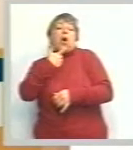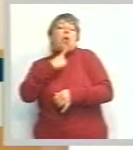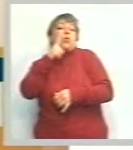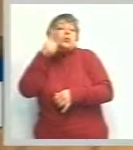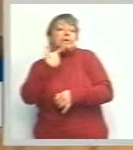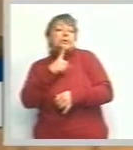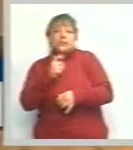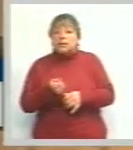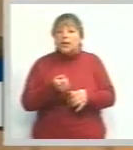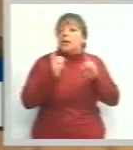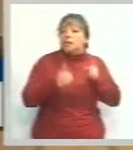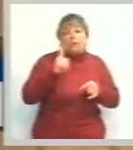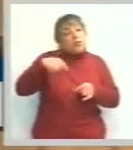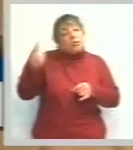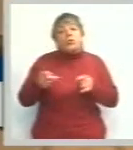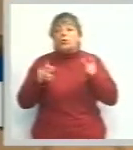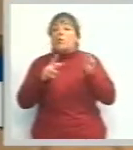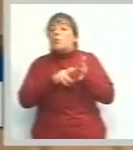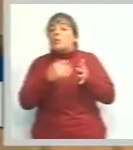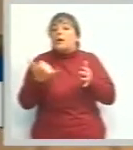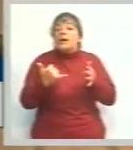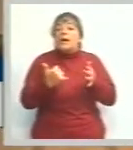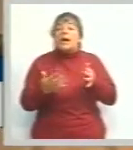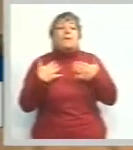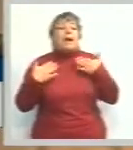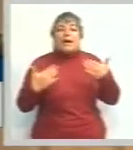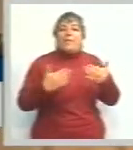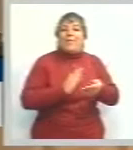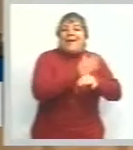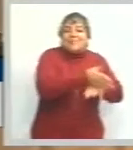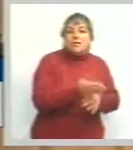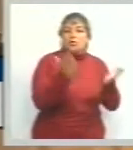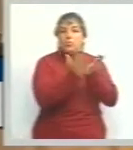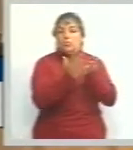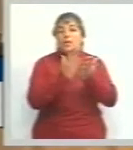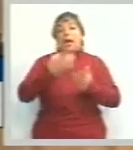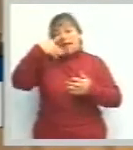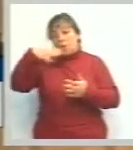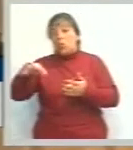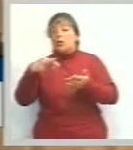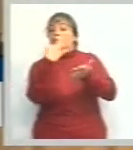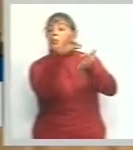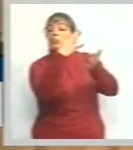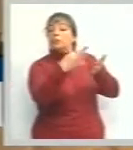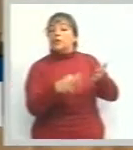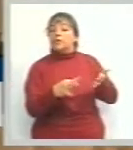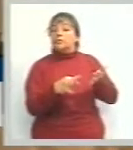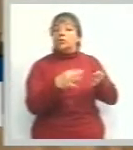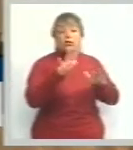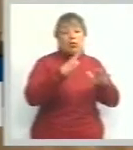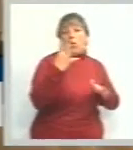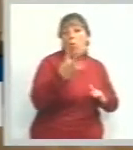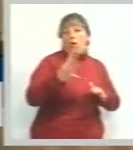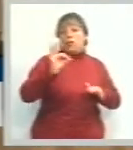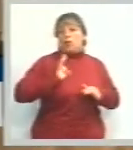hay con el tema del autismo es la inserción escolar. En el último censo, los chicos de 0 a 4 años, que ahora, 4 años después,